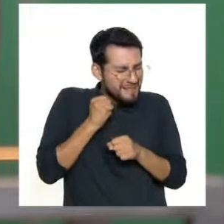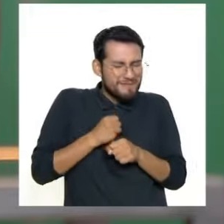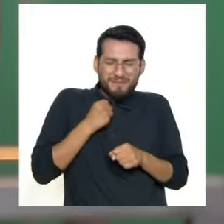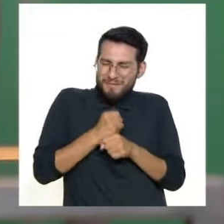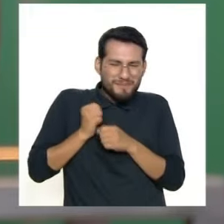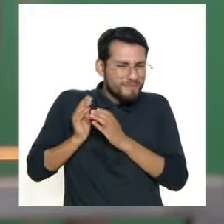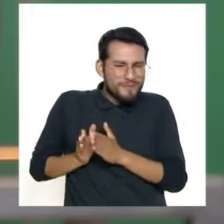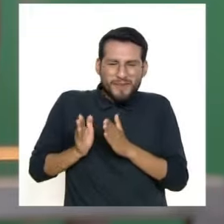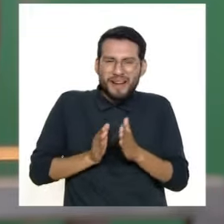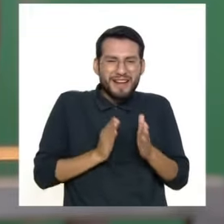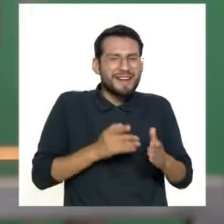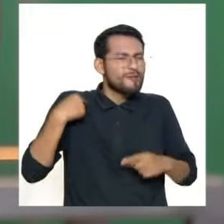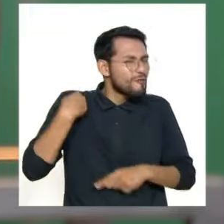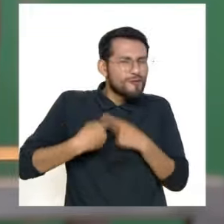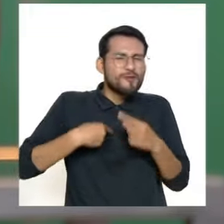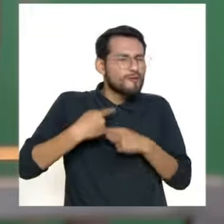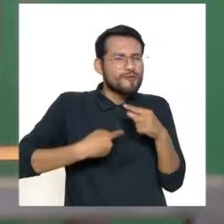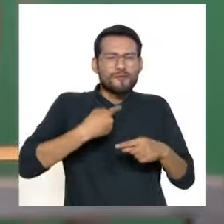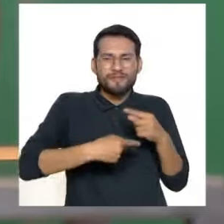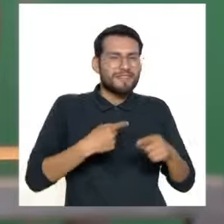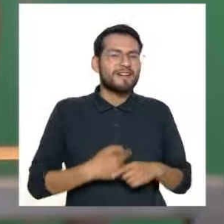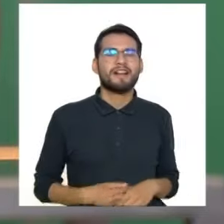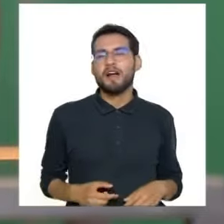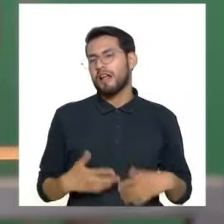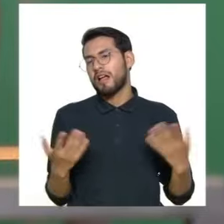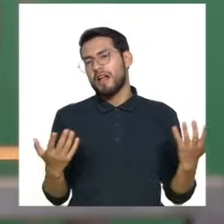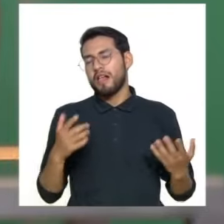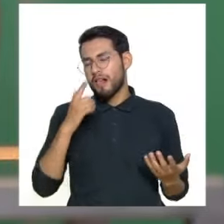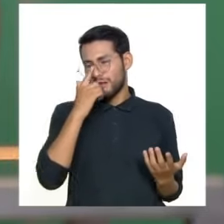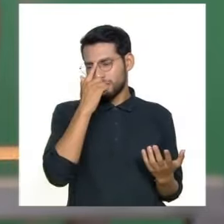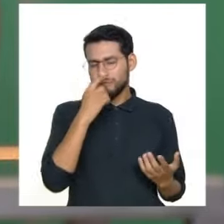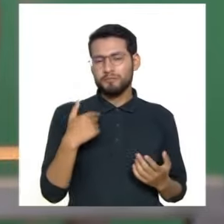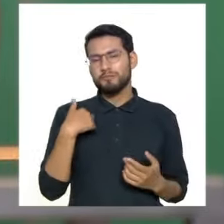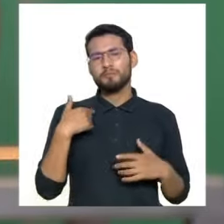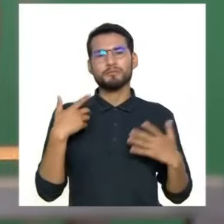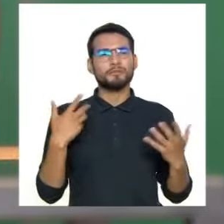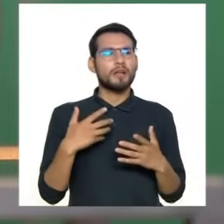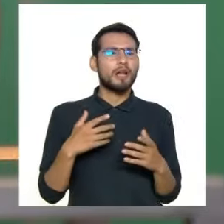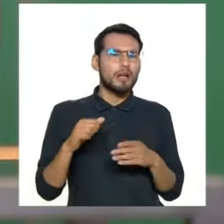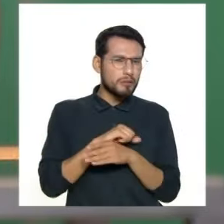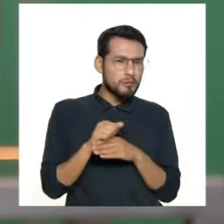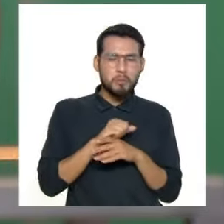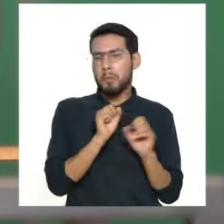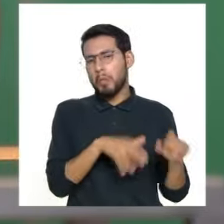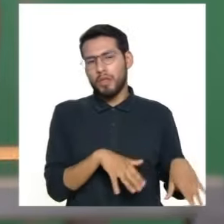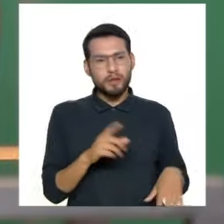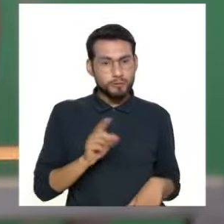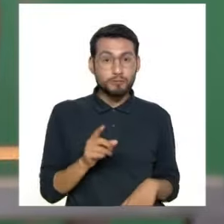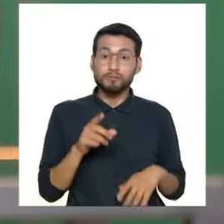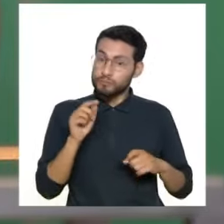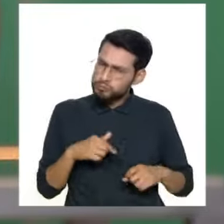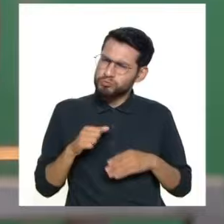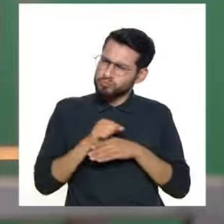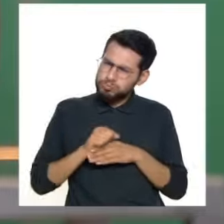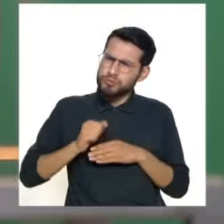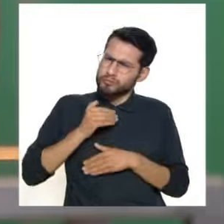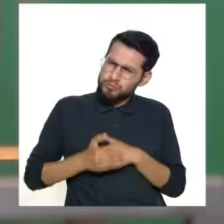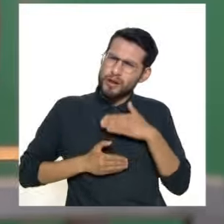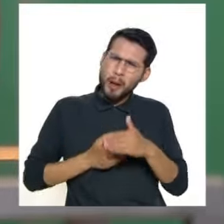constantemente la preparación constante el no dejar no dejar de lado el entrenamiento el conocer